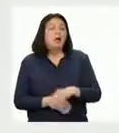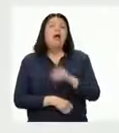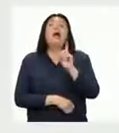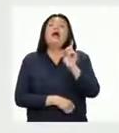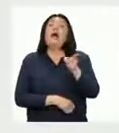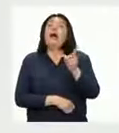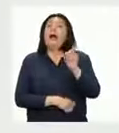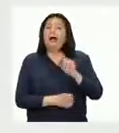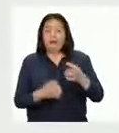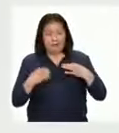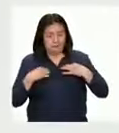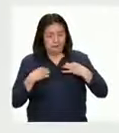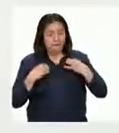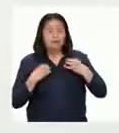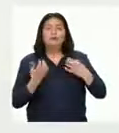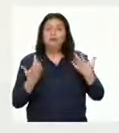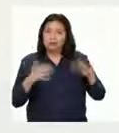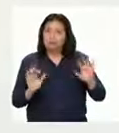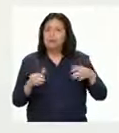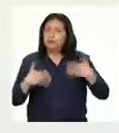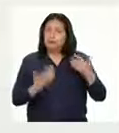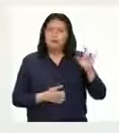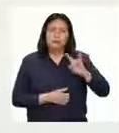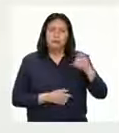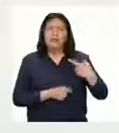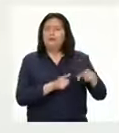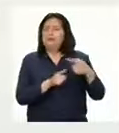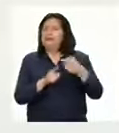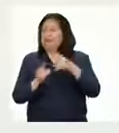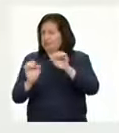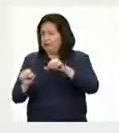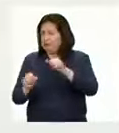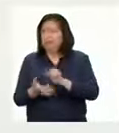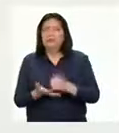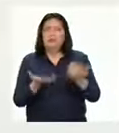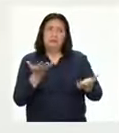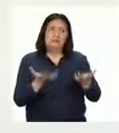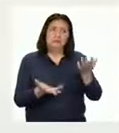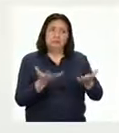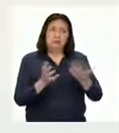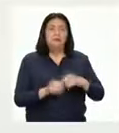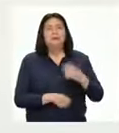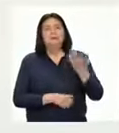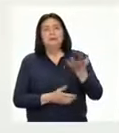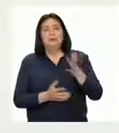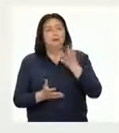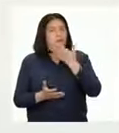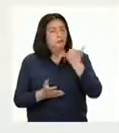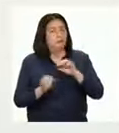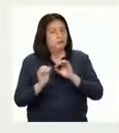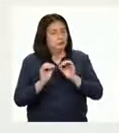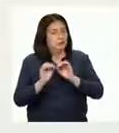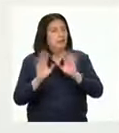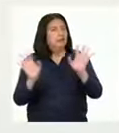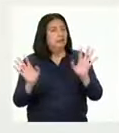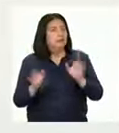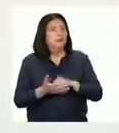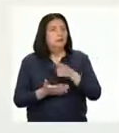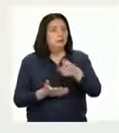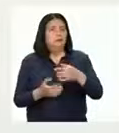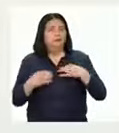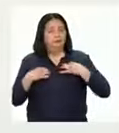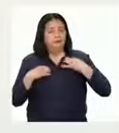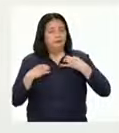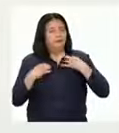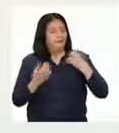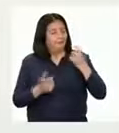Ajá, las vestimentas que uno puede usar son muy variadas. Quizá por eso es mejor aclarar que nos referimos a las